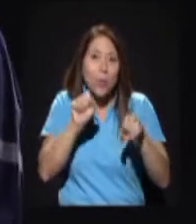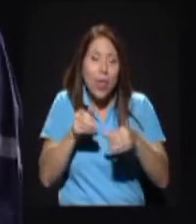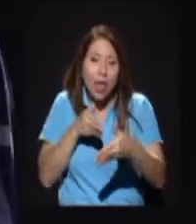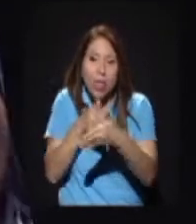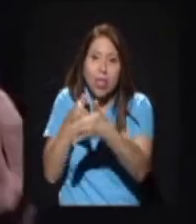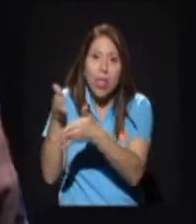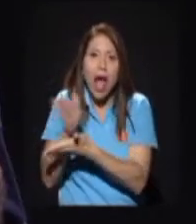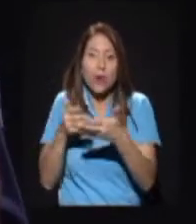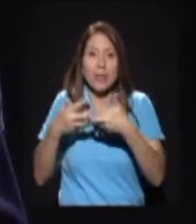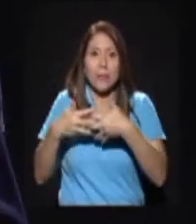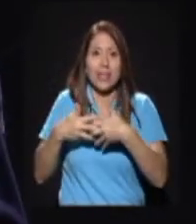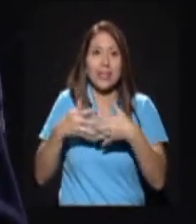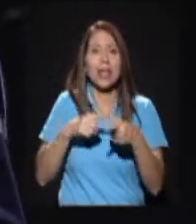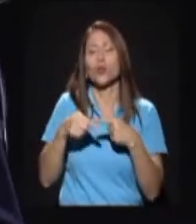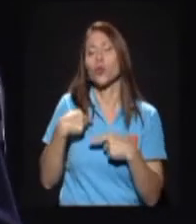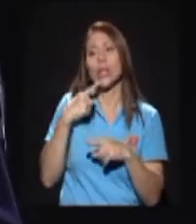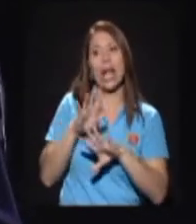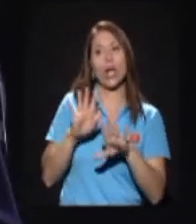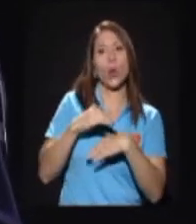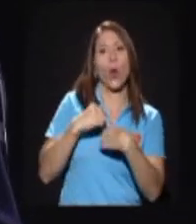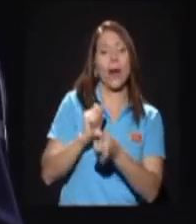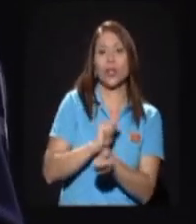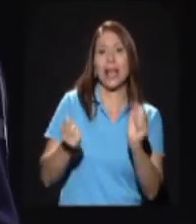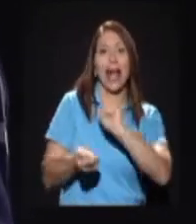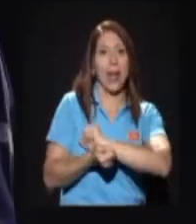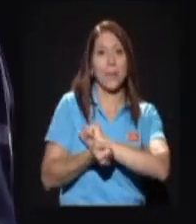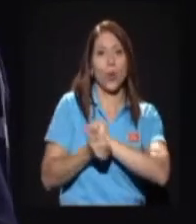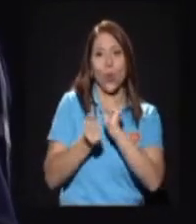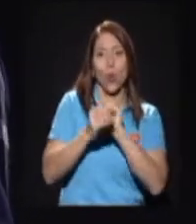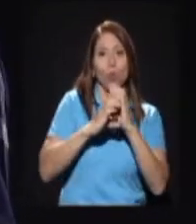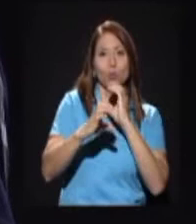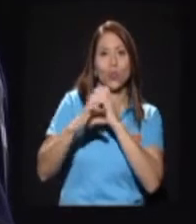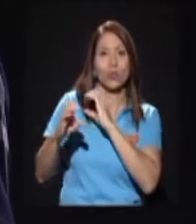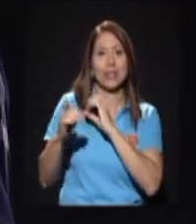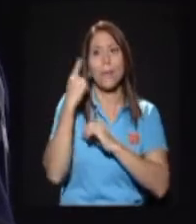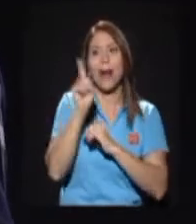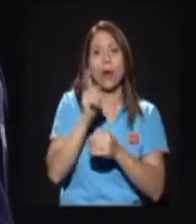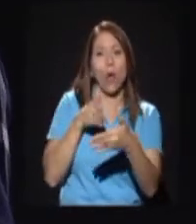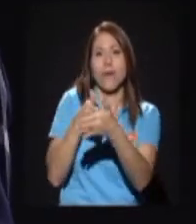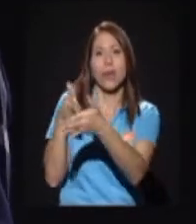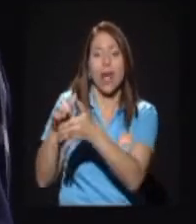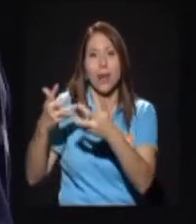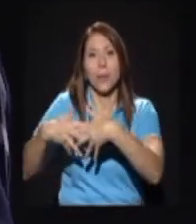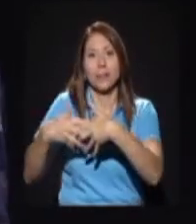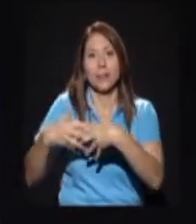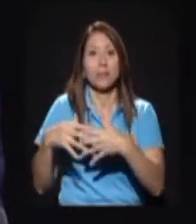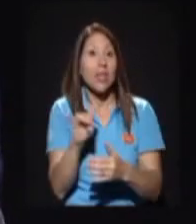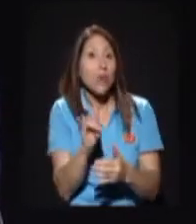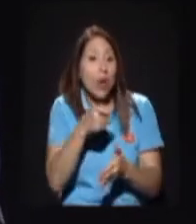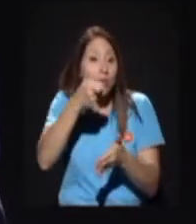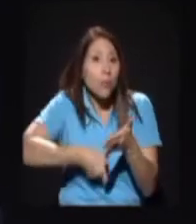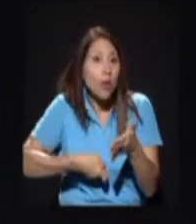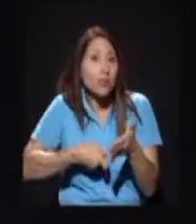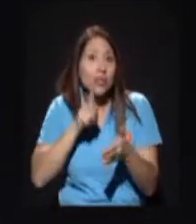ok, entonces no afectemos a los buceros y no hagamos el cambio acá. Igual, los impuestos es un ejemplo típico de si queremos mejores